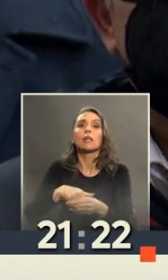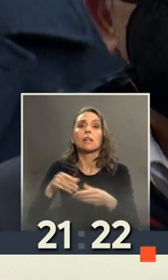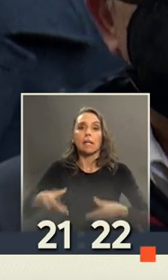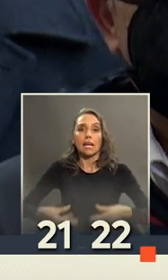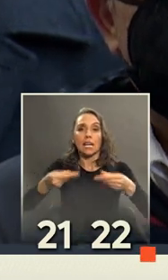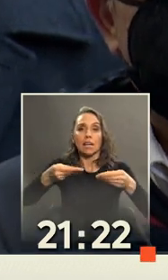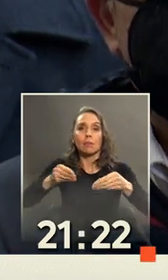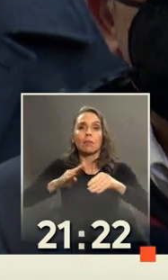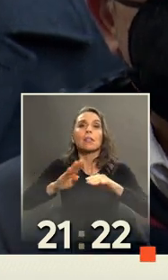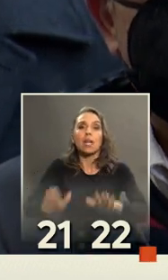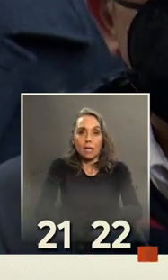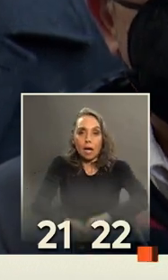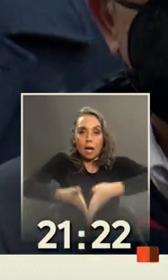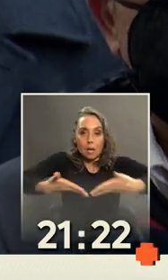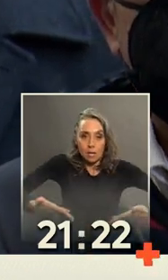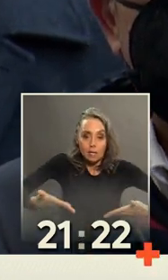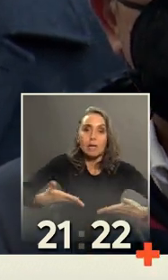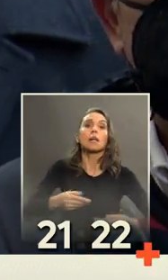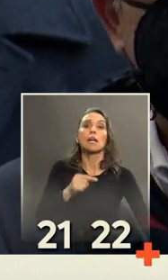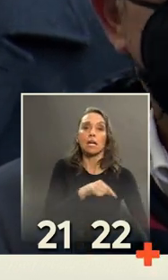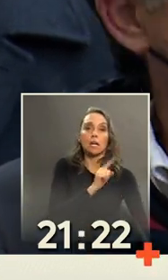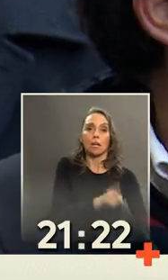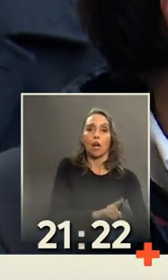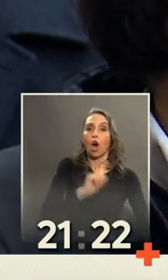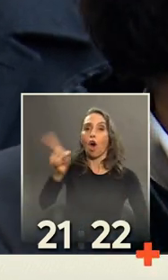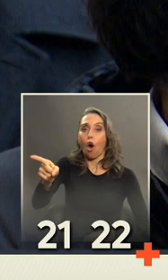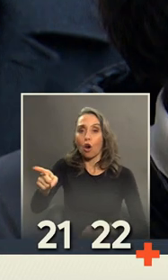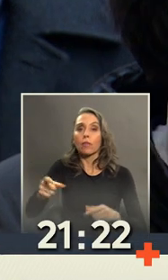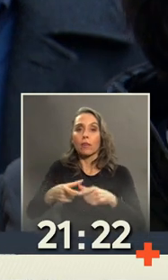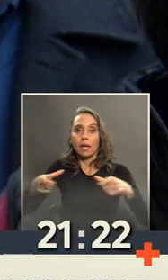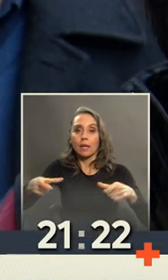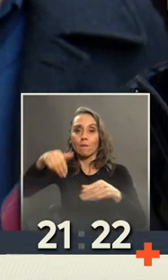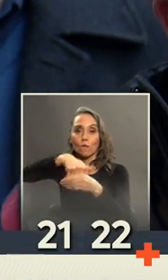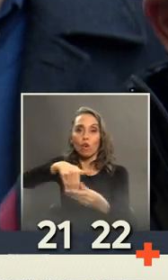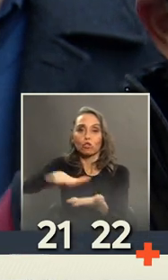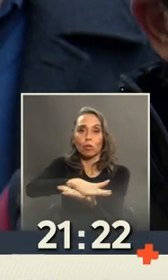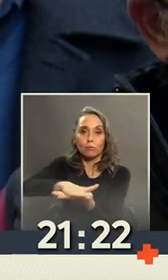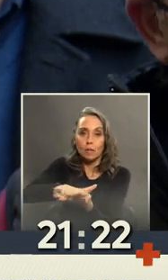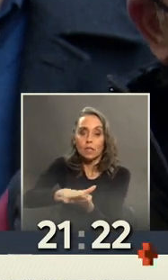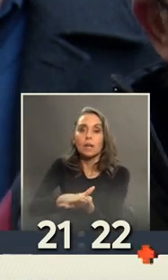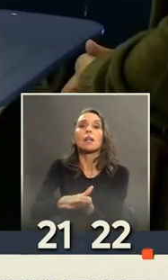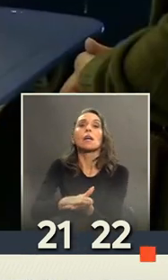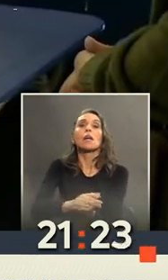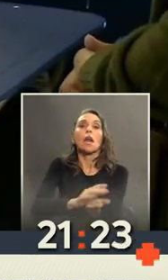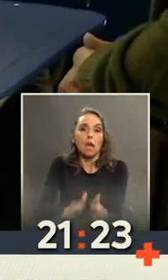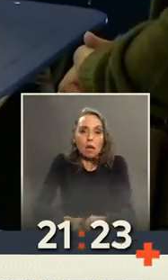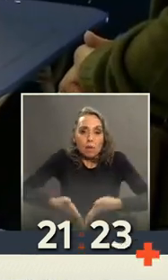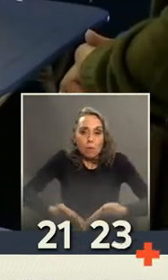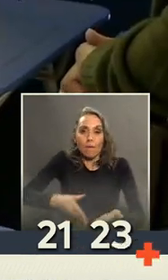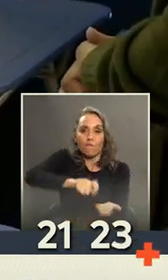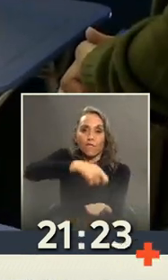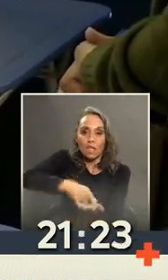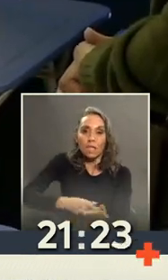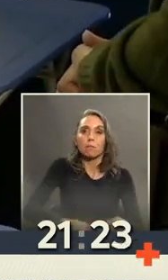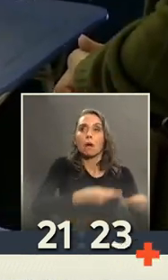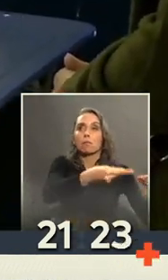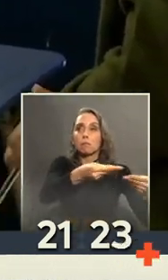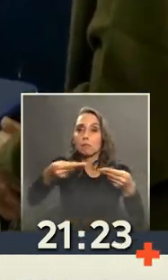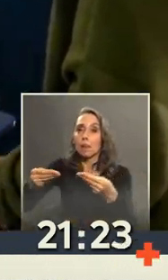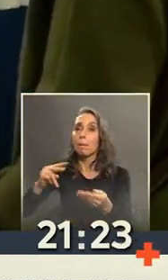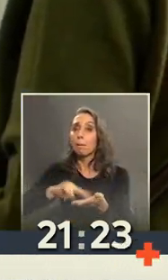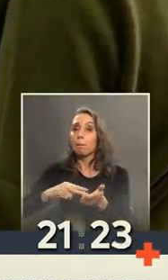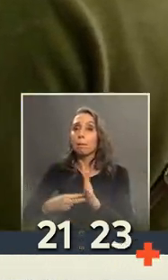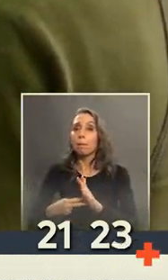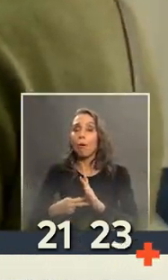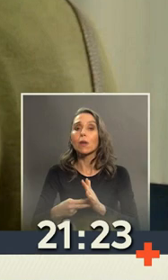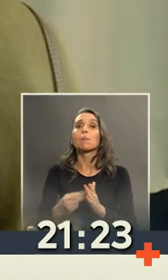que mandar a imprimir los votos, los cuadernillos de firma y distribuirlo en cada uno de los locales. Uno de los principales nudos, depurar